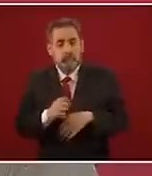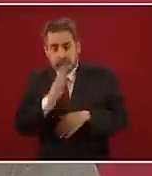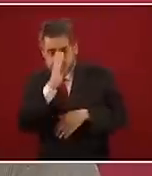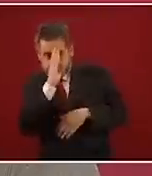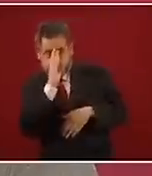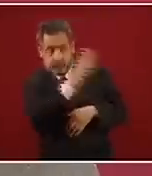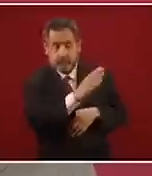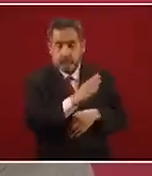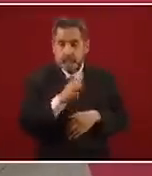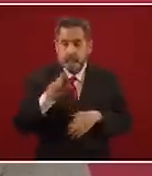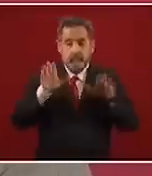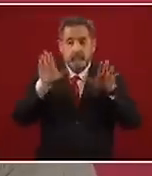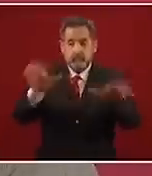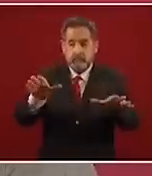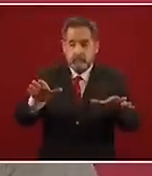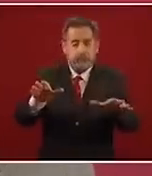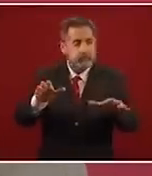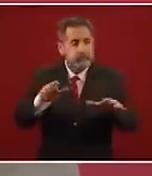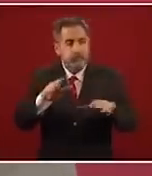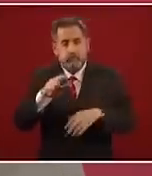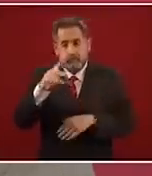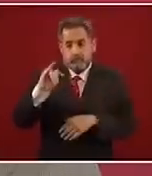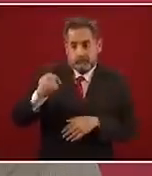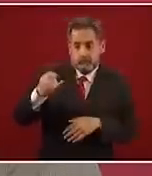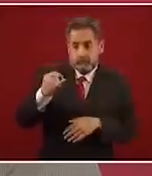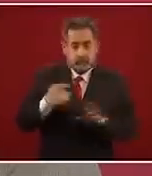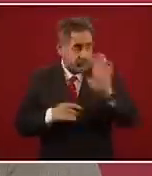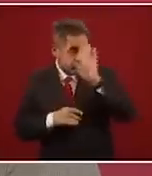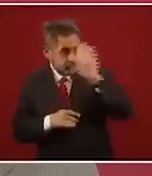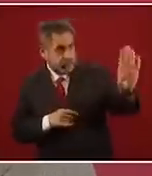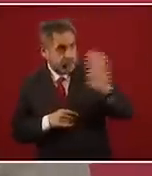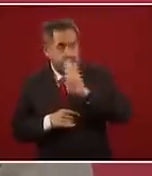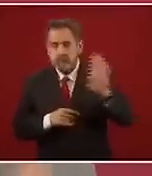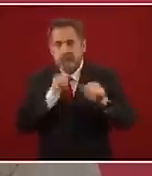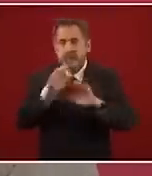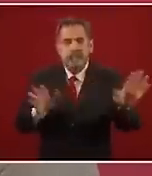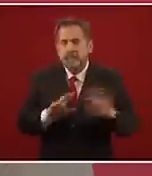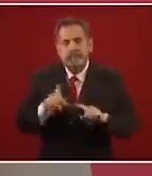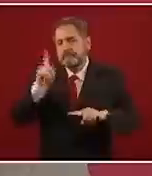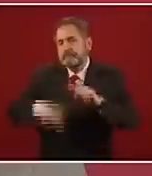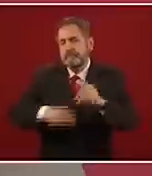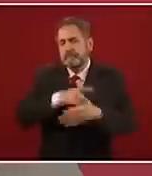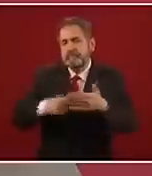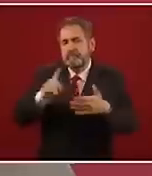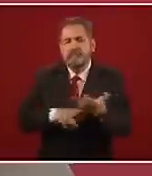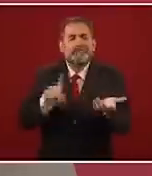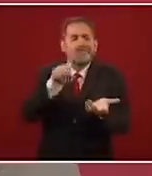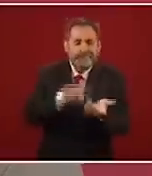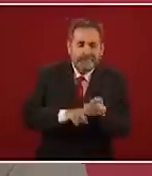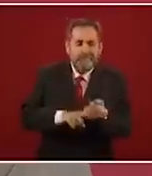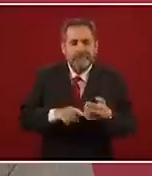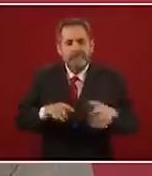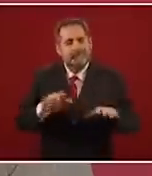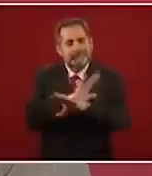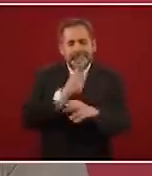de China a México, el único aeropuerto era Tijuana, no tiene nada que ver con este fenómeno, sino que hay un asunto de